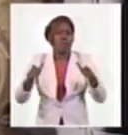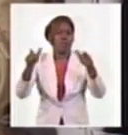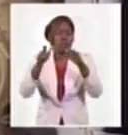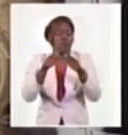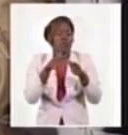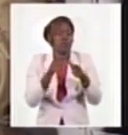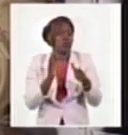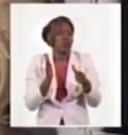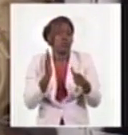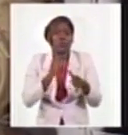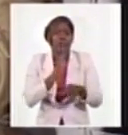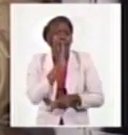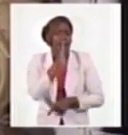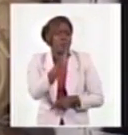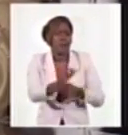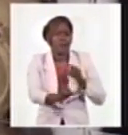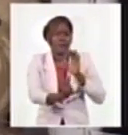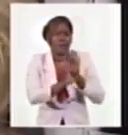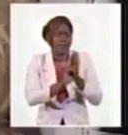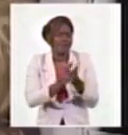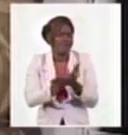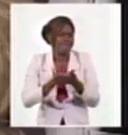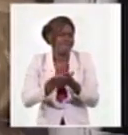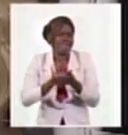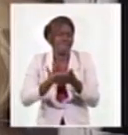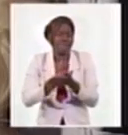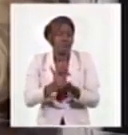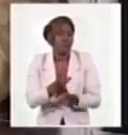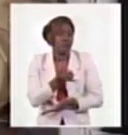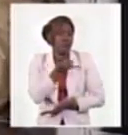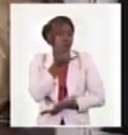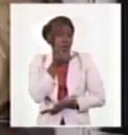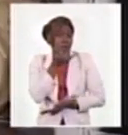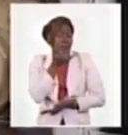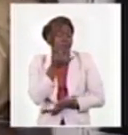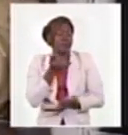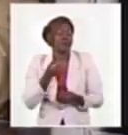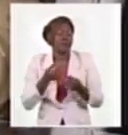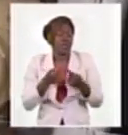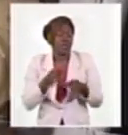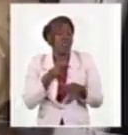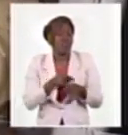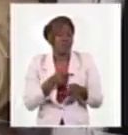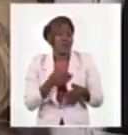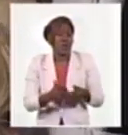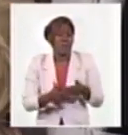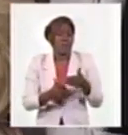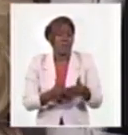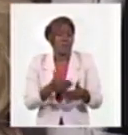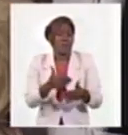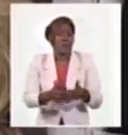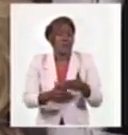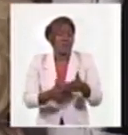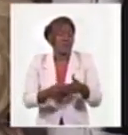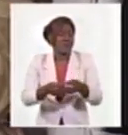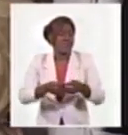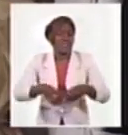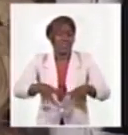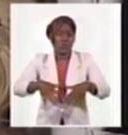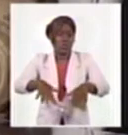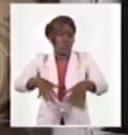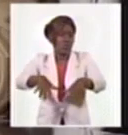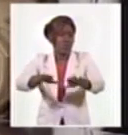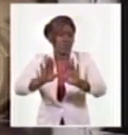a la legalidad tenían más de mito que de otras cosas. Y entre hechos recientes también, toda esta situación de